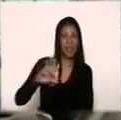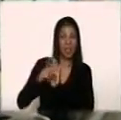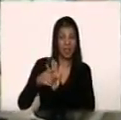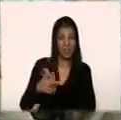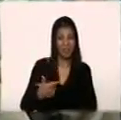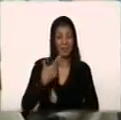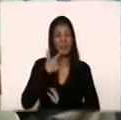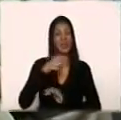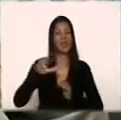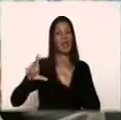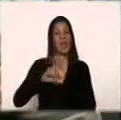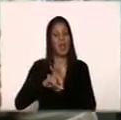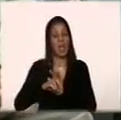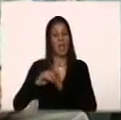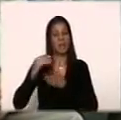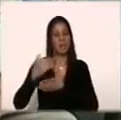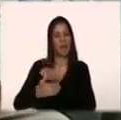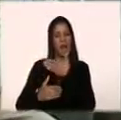concreto,